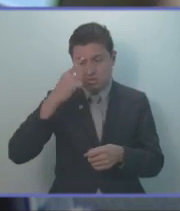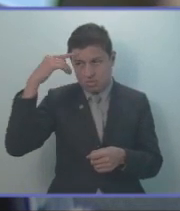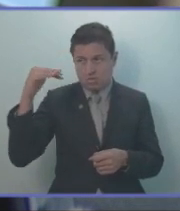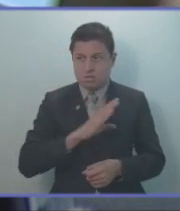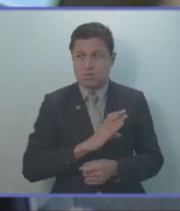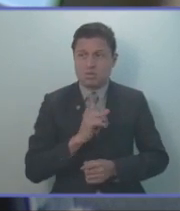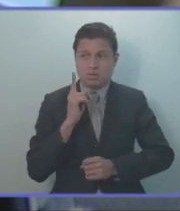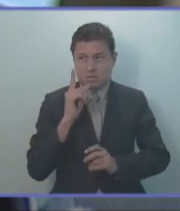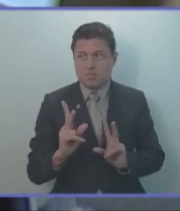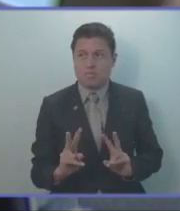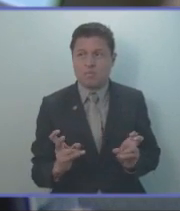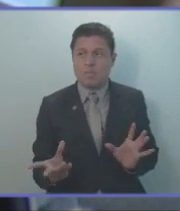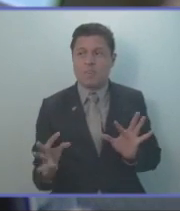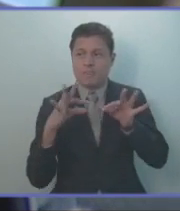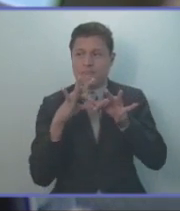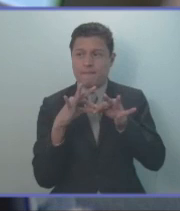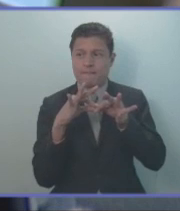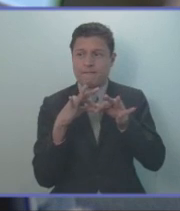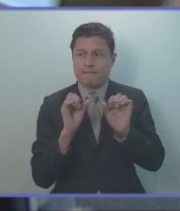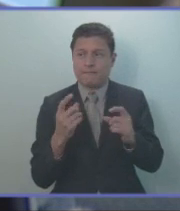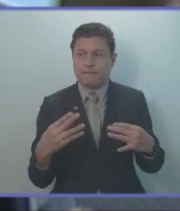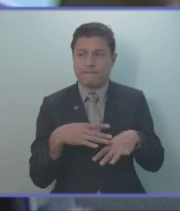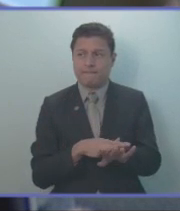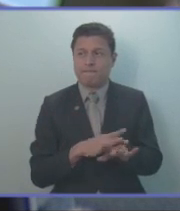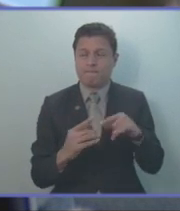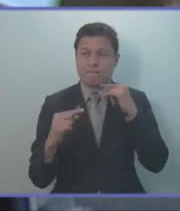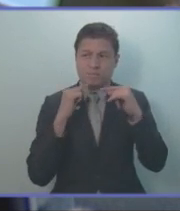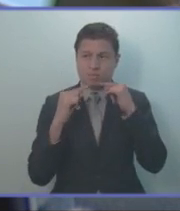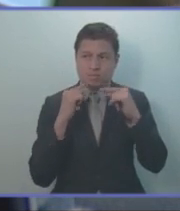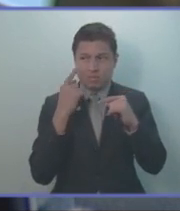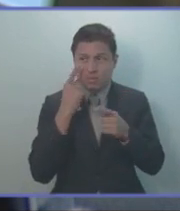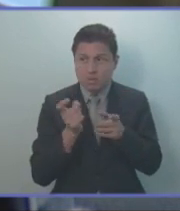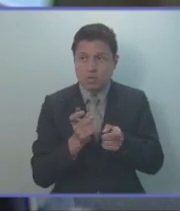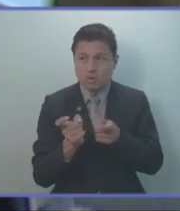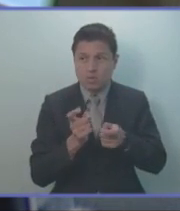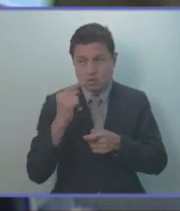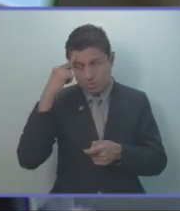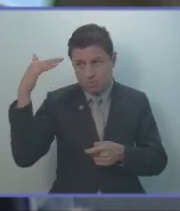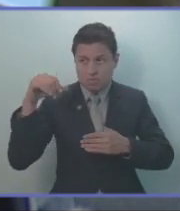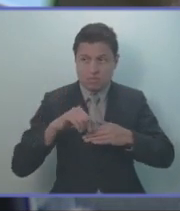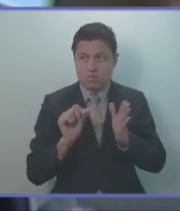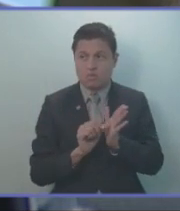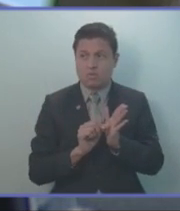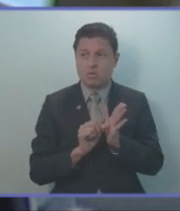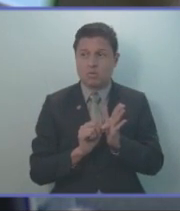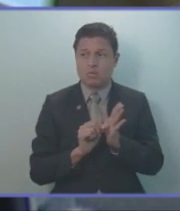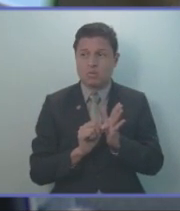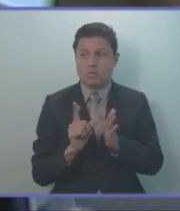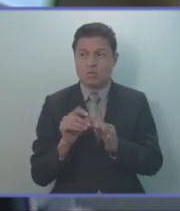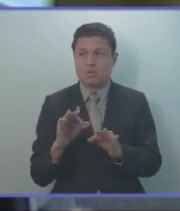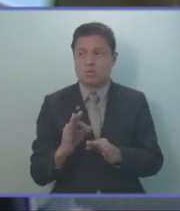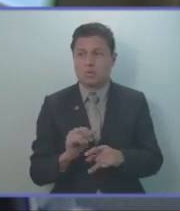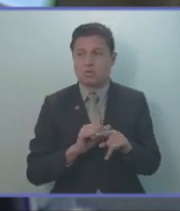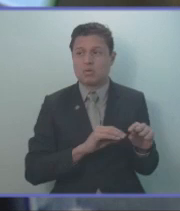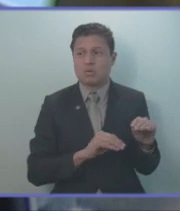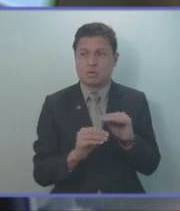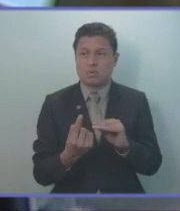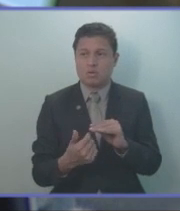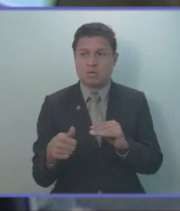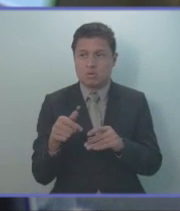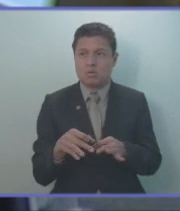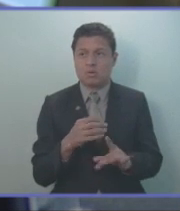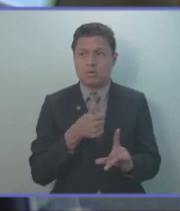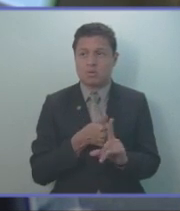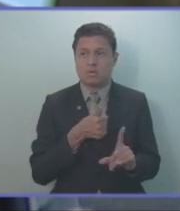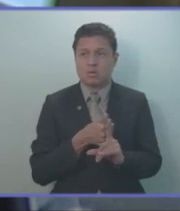carácter no vinculante y forman parte de la facultad de control político parlamentaria y no de la función legislativa